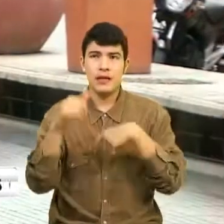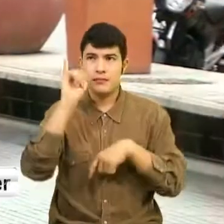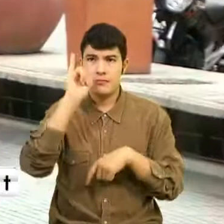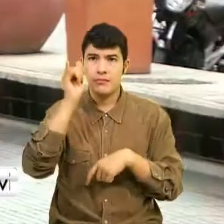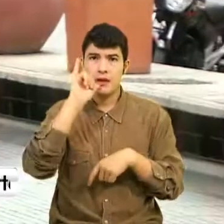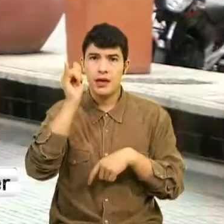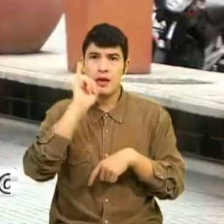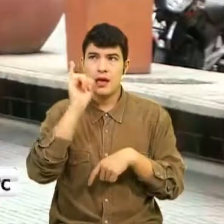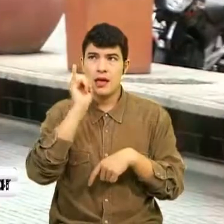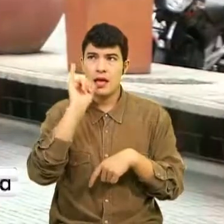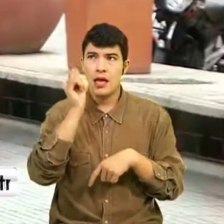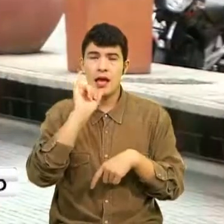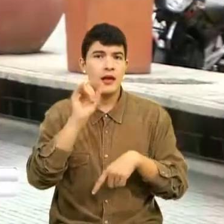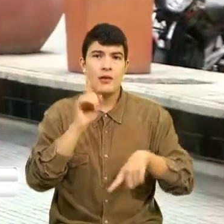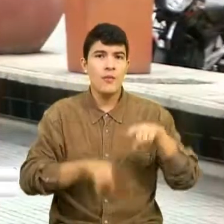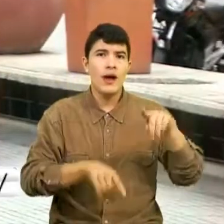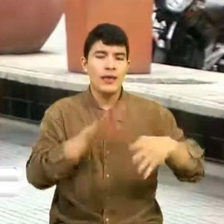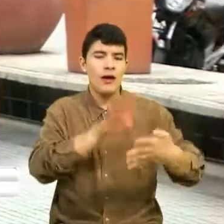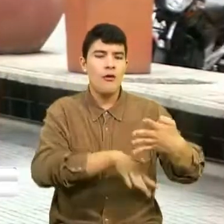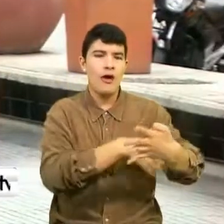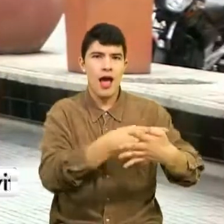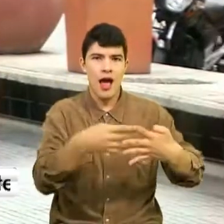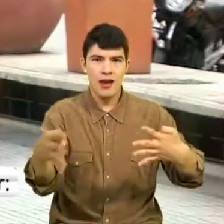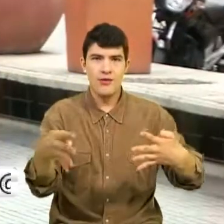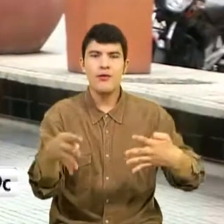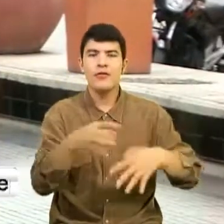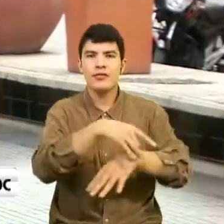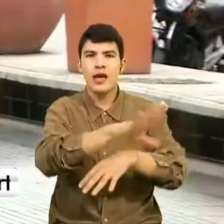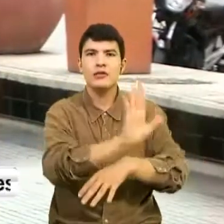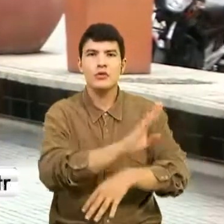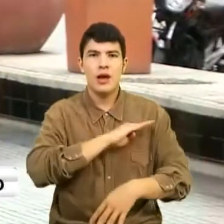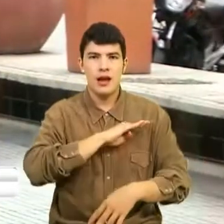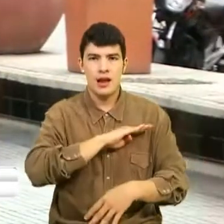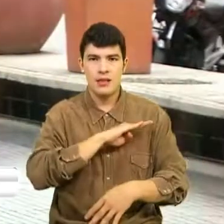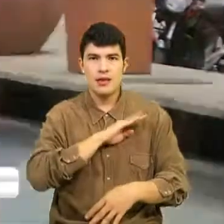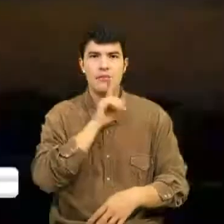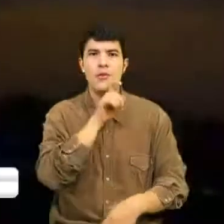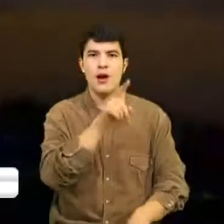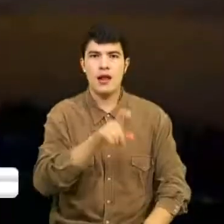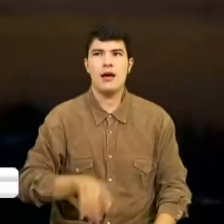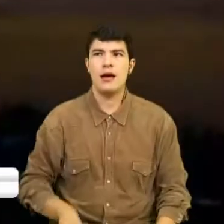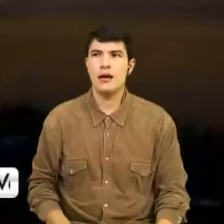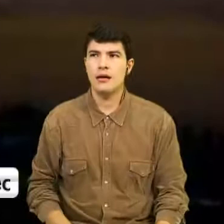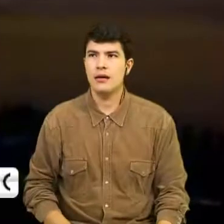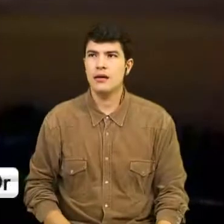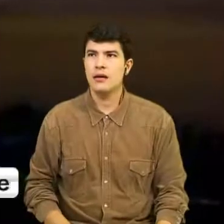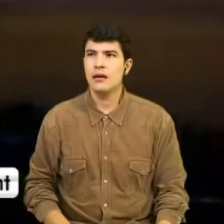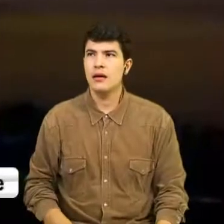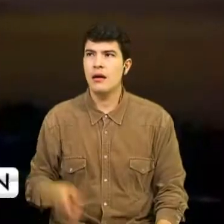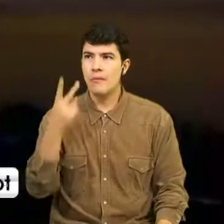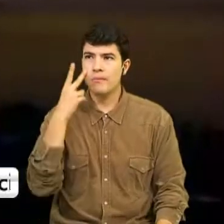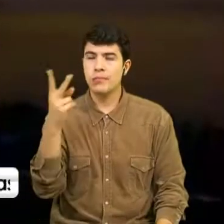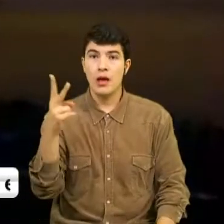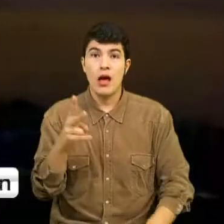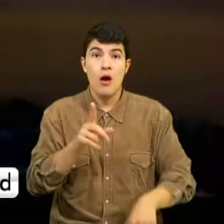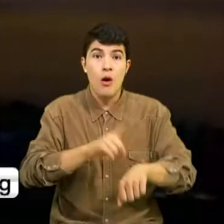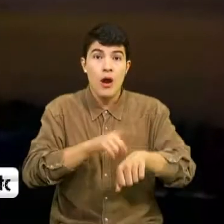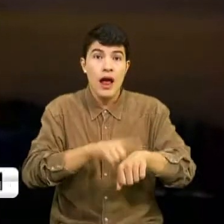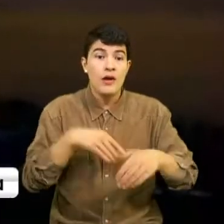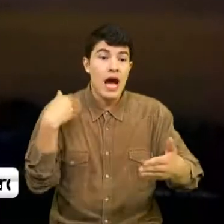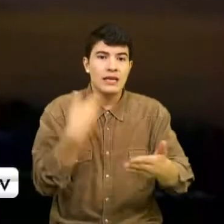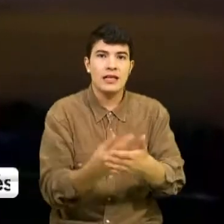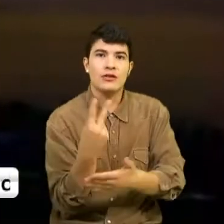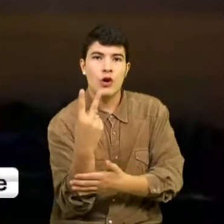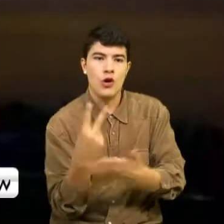por fuera de los horarios permitidos por la alcaldía de bucaramanga eran establecidos hasta las 2 de la mañana sin embargo